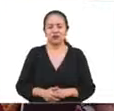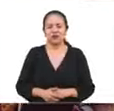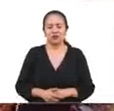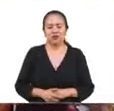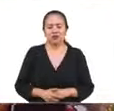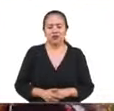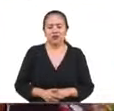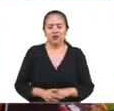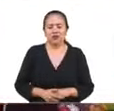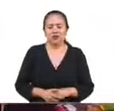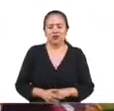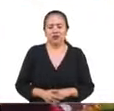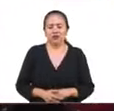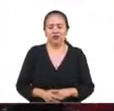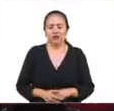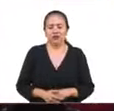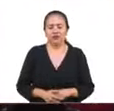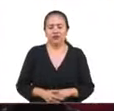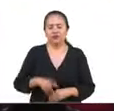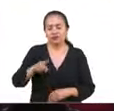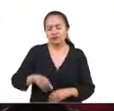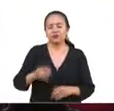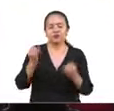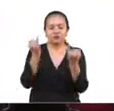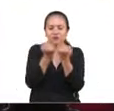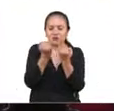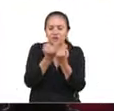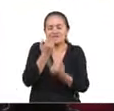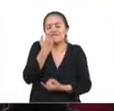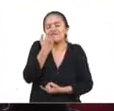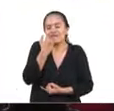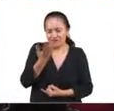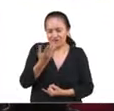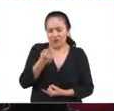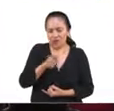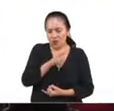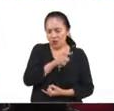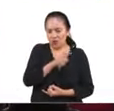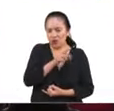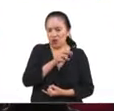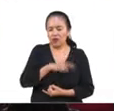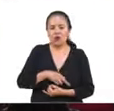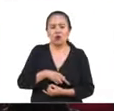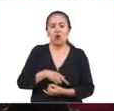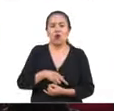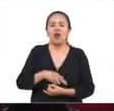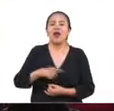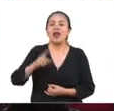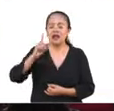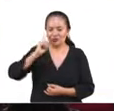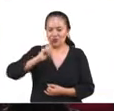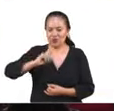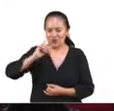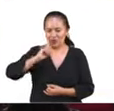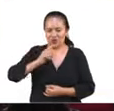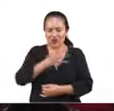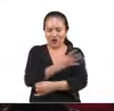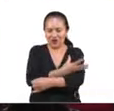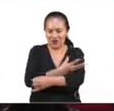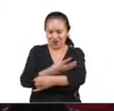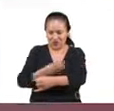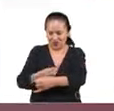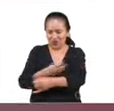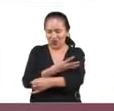Y también quisiera reconocer el trabajo de las coordinadoras